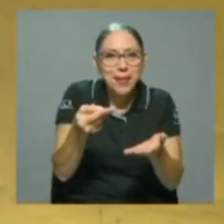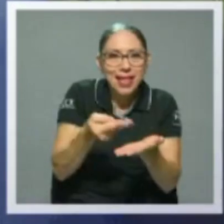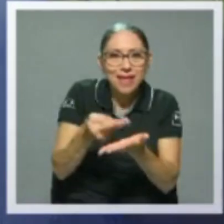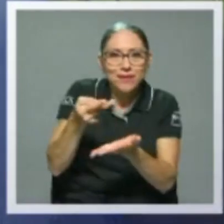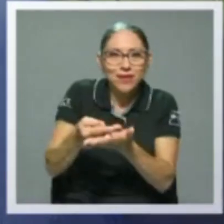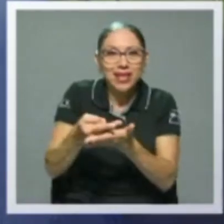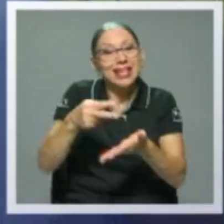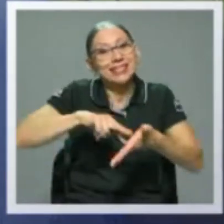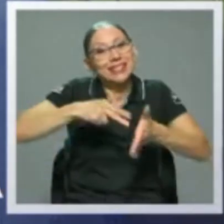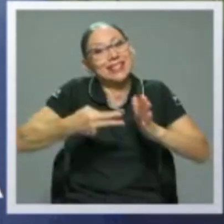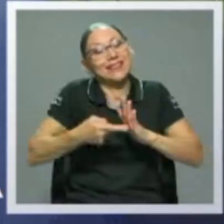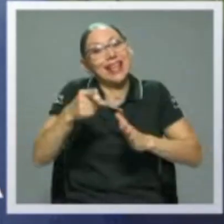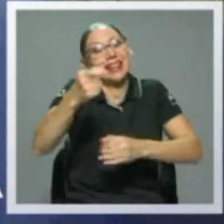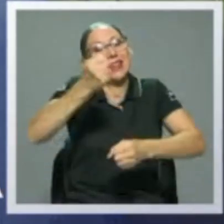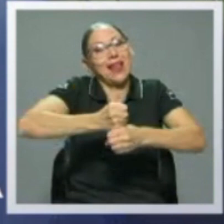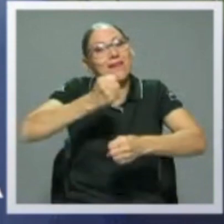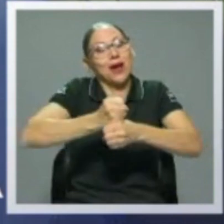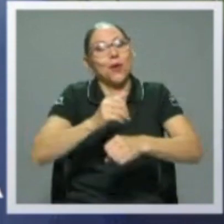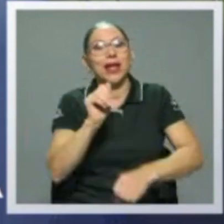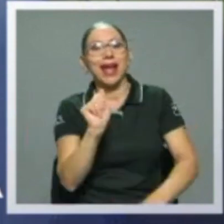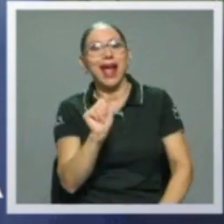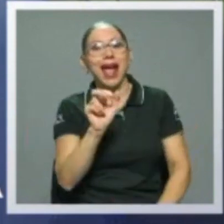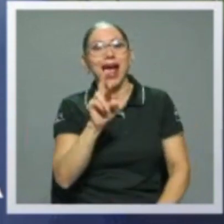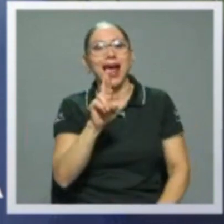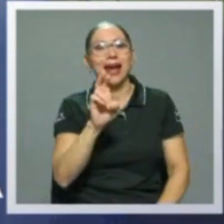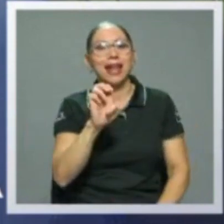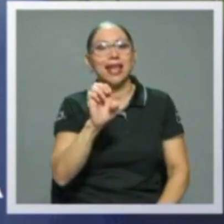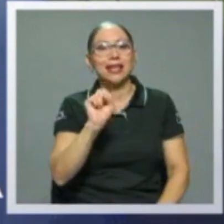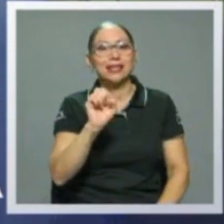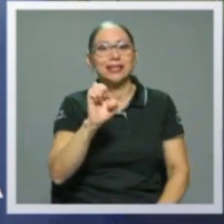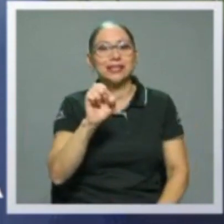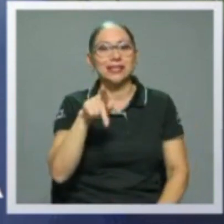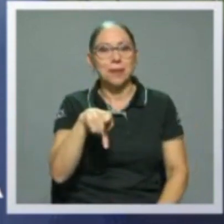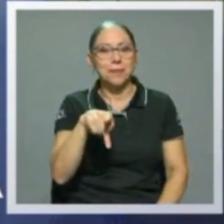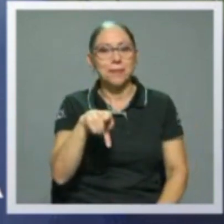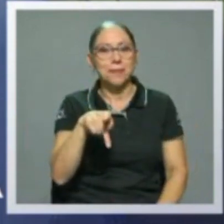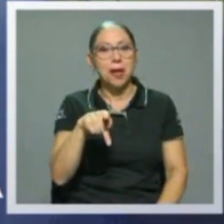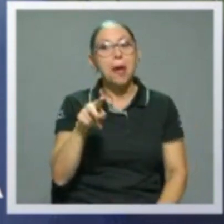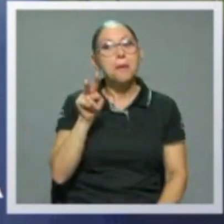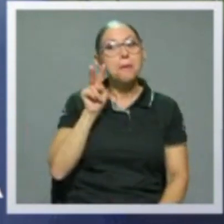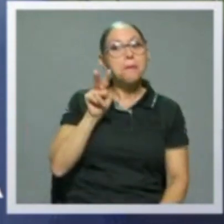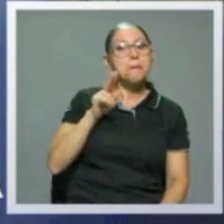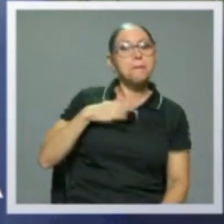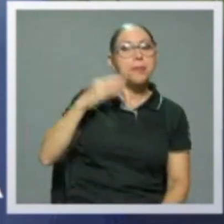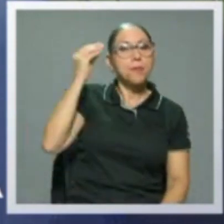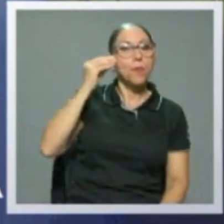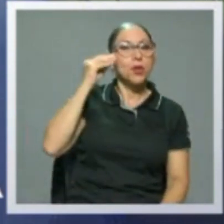ARECEP y para mi gusto lo hizo muy bien.